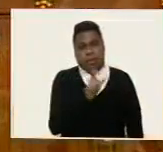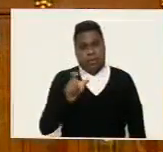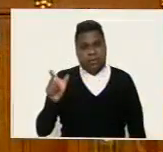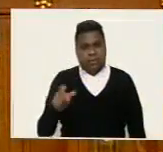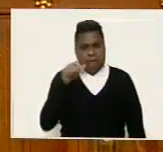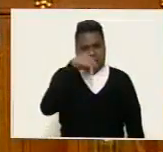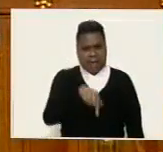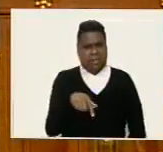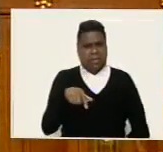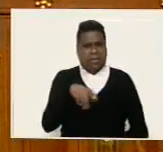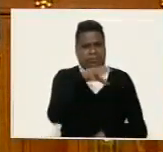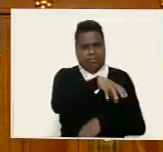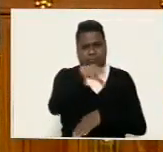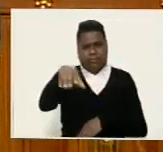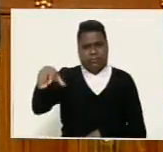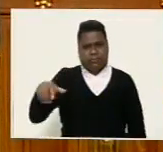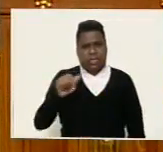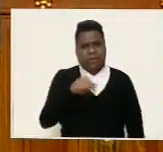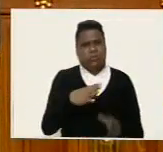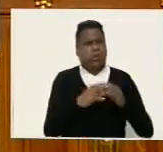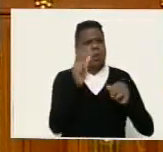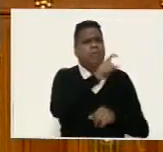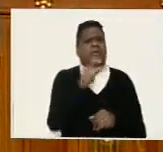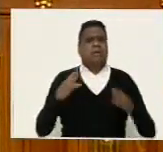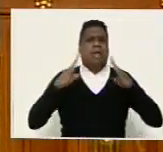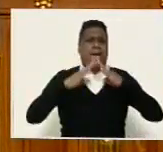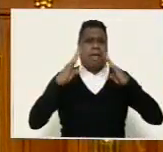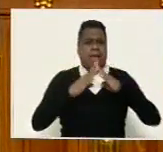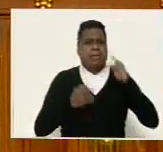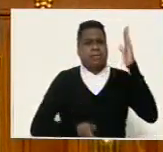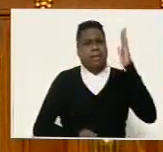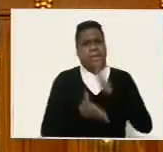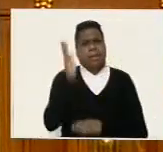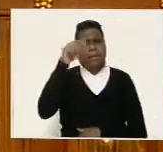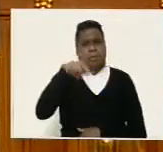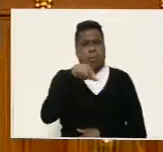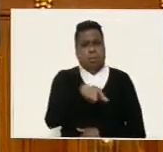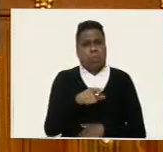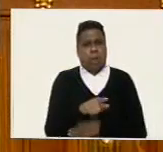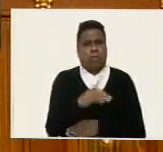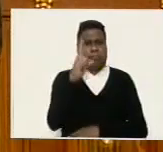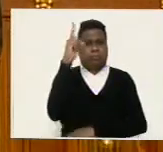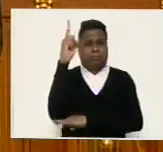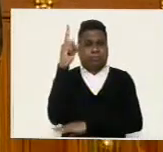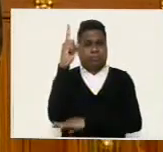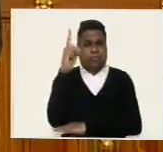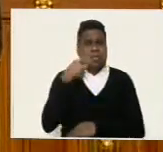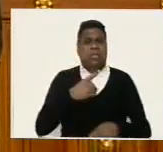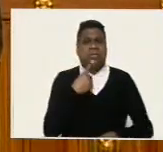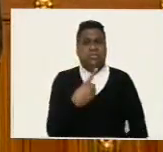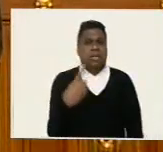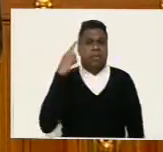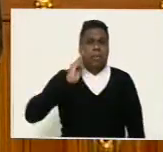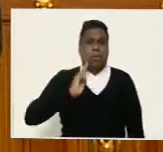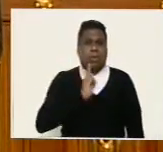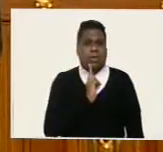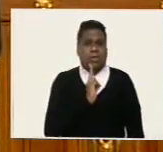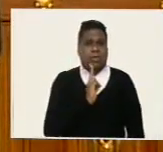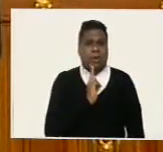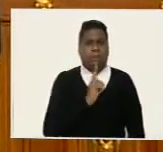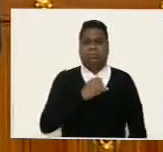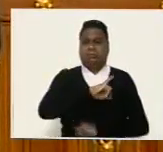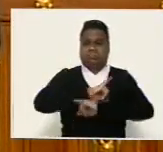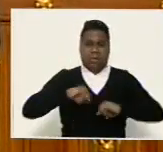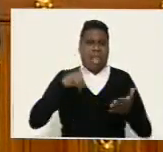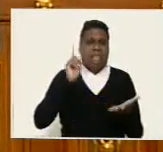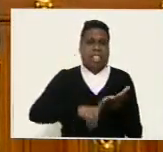aquí y los que están en sus hogares, vamos al Panteón Nacional a decirle: Bolívar, saldamos la